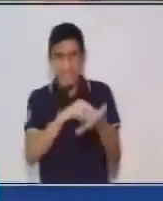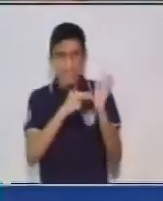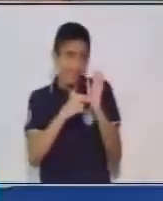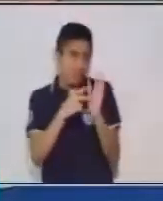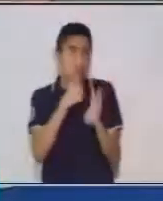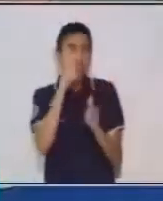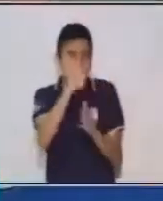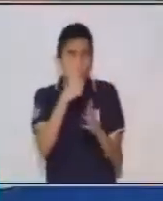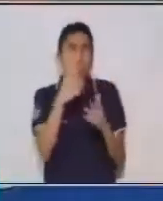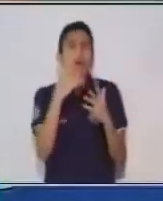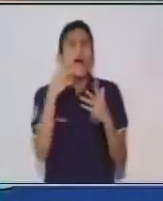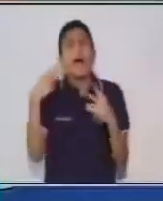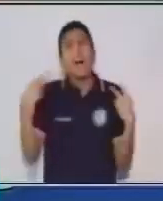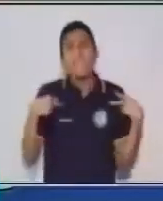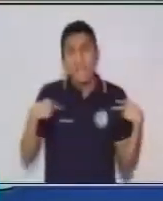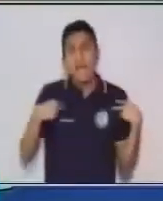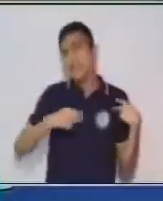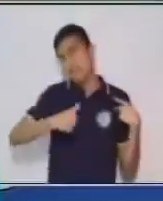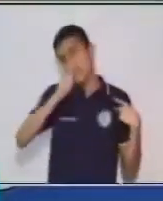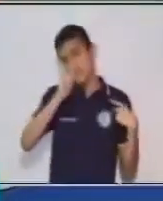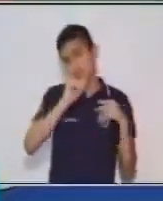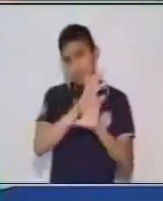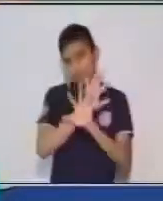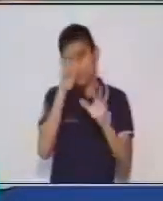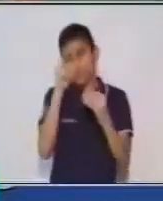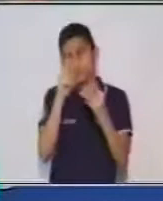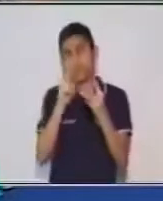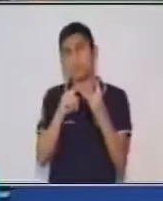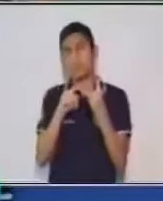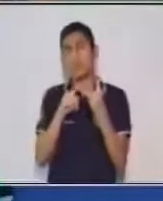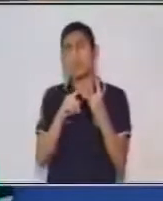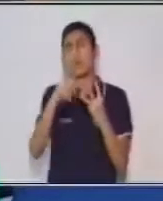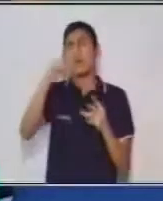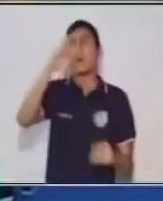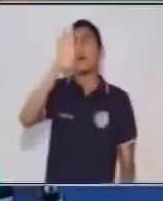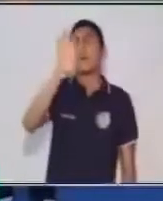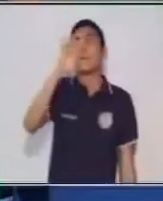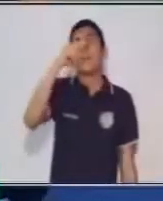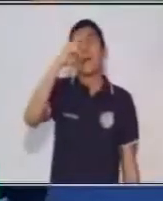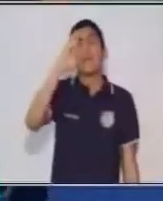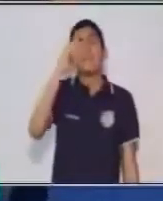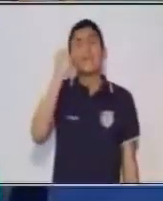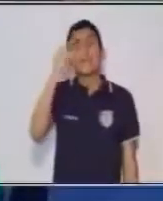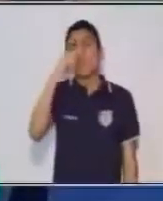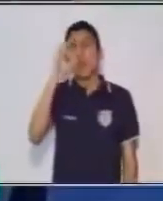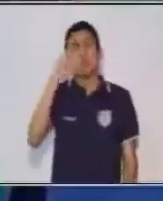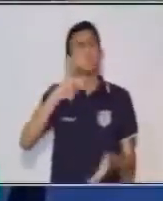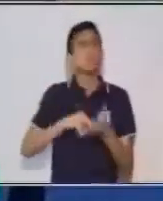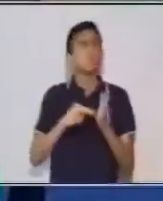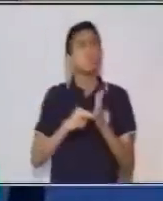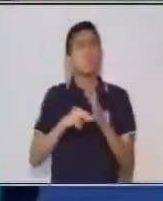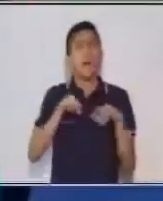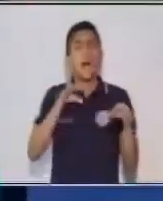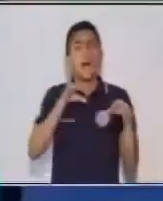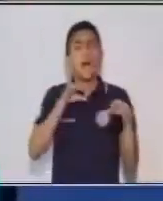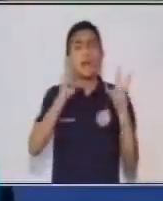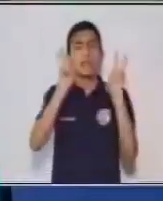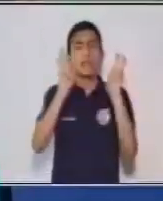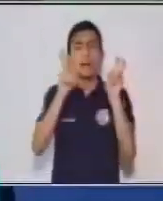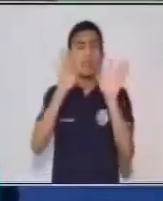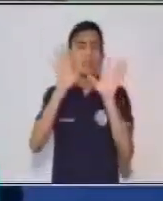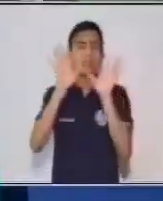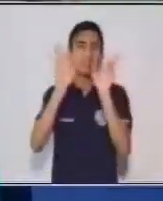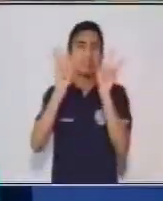Luego el pretérito anterior, que es una acción pasada. ¿Te recuerdas que también vimos las formas erróneas que muchas